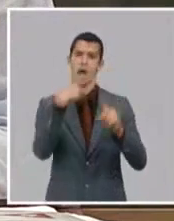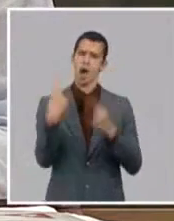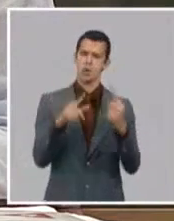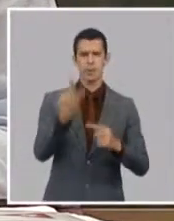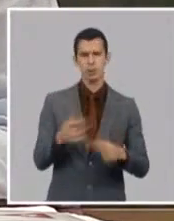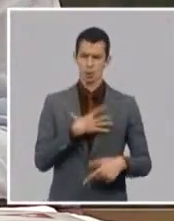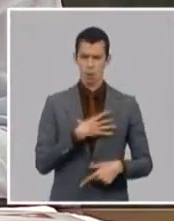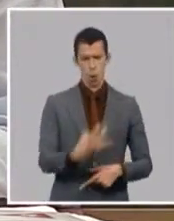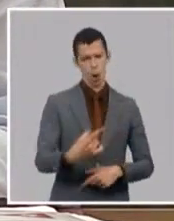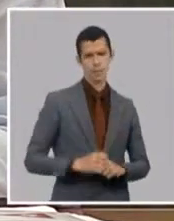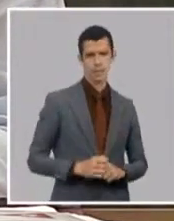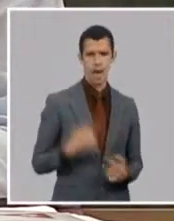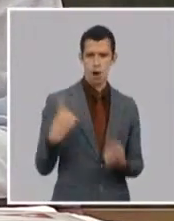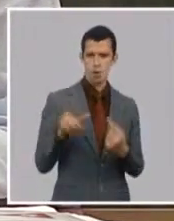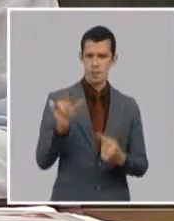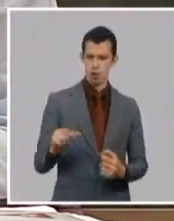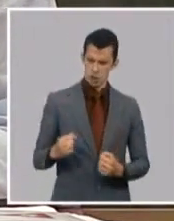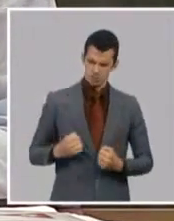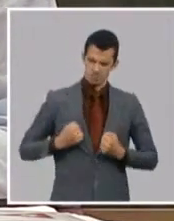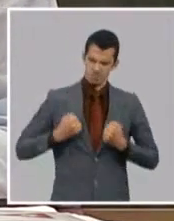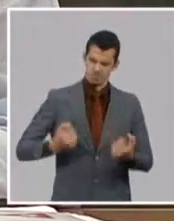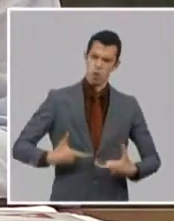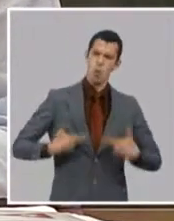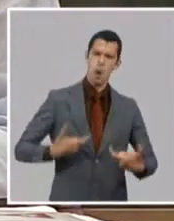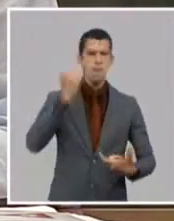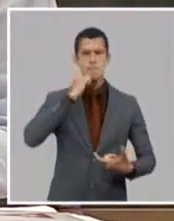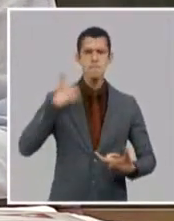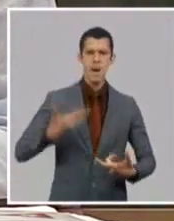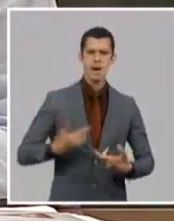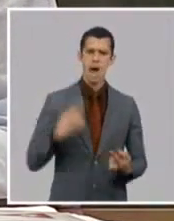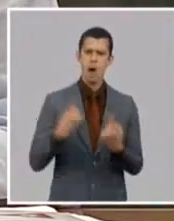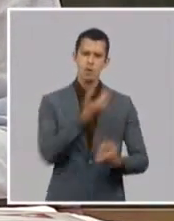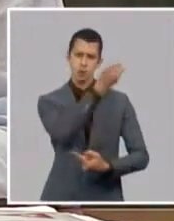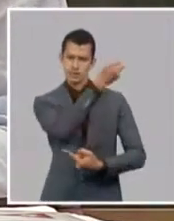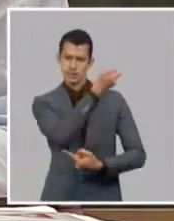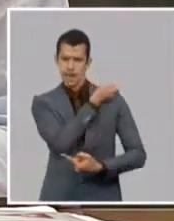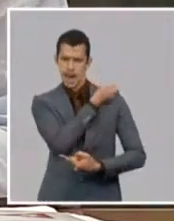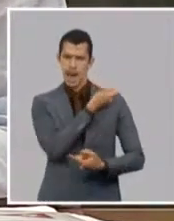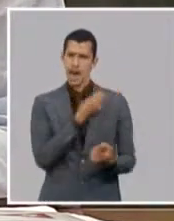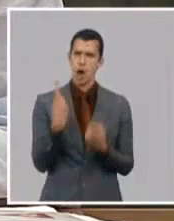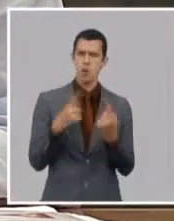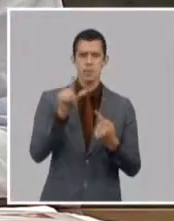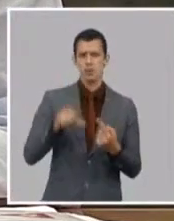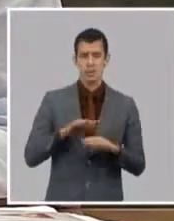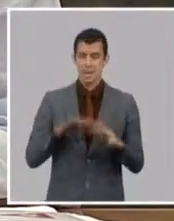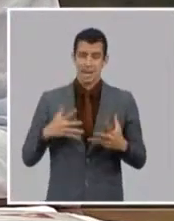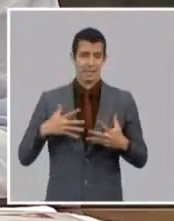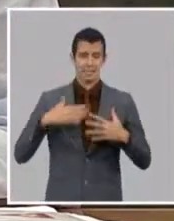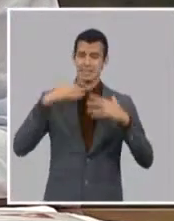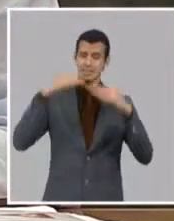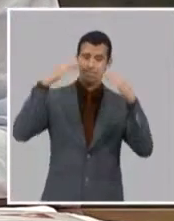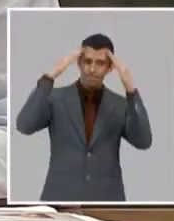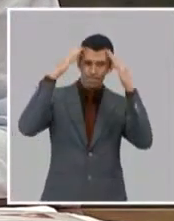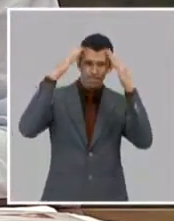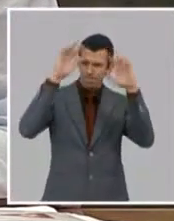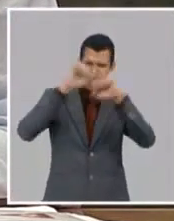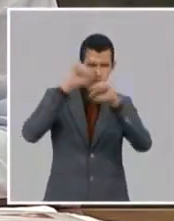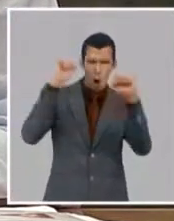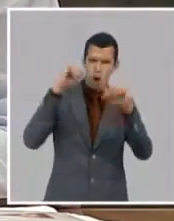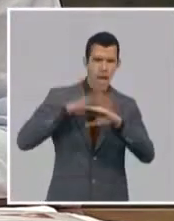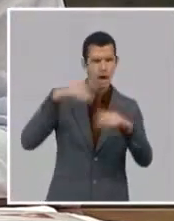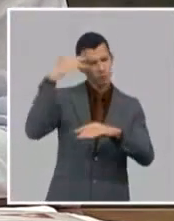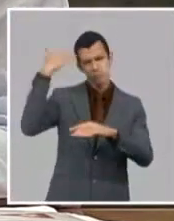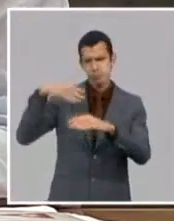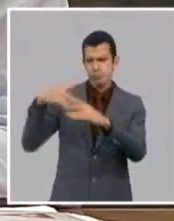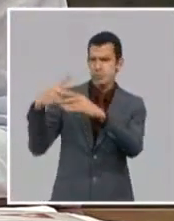quienes se reblandecen, hay quienes traicionan, hay quienes desertan. Eso pasa en todas las épocas y en todas